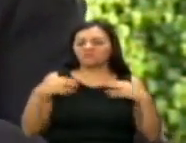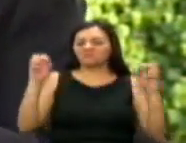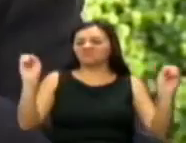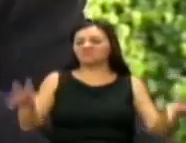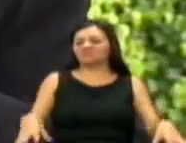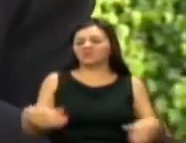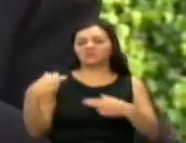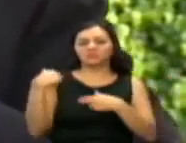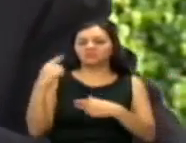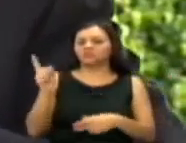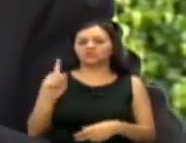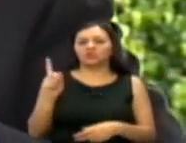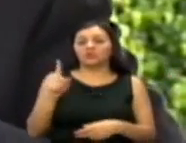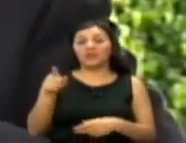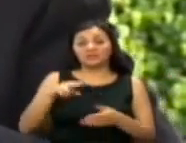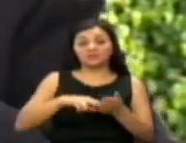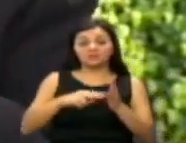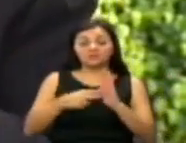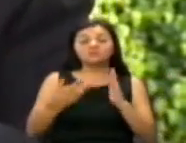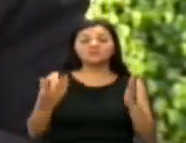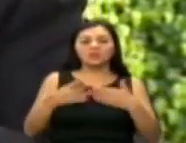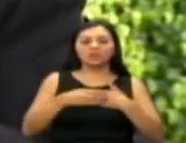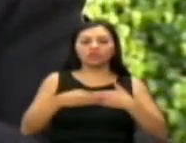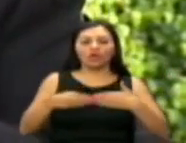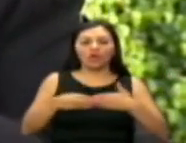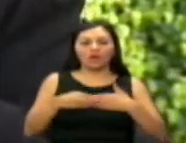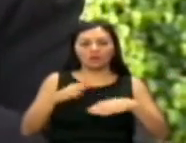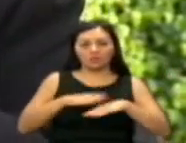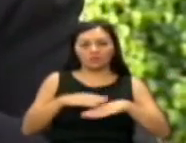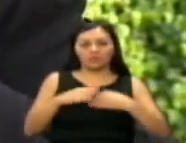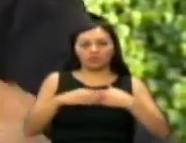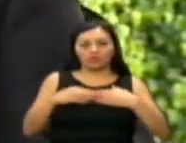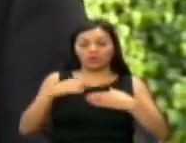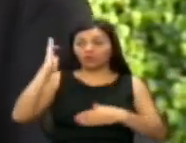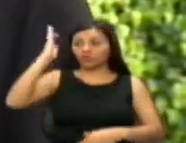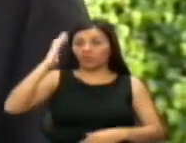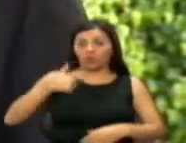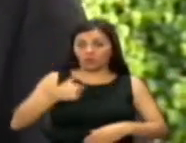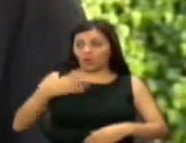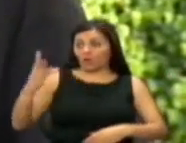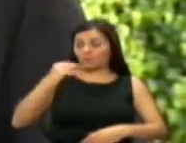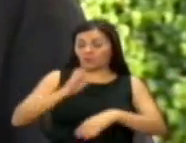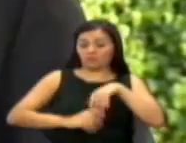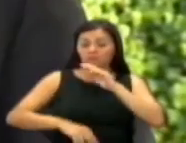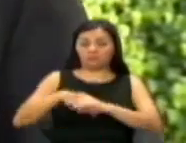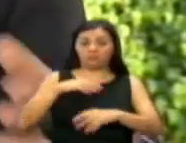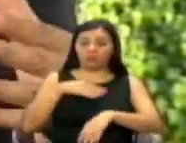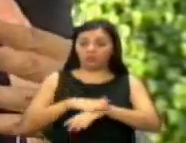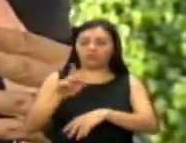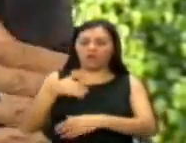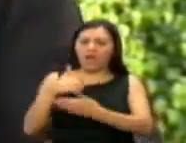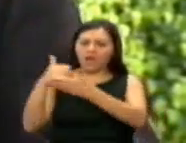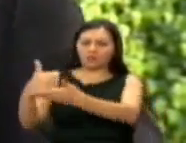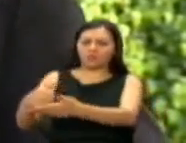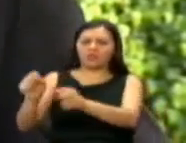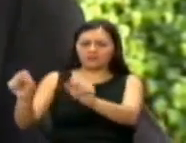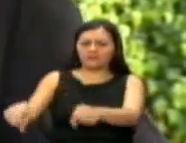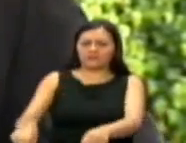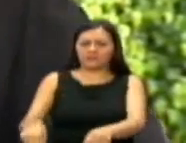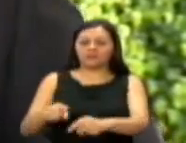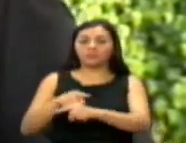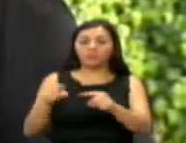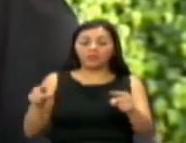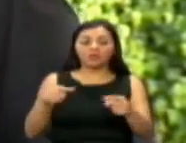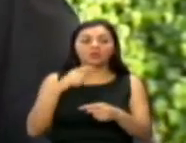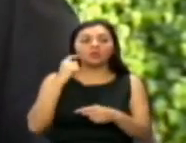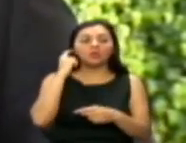llama, señores, dolarización. Ojalá que entendamos los efectos de la dolarización. Tuvimos suerte un tiempo cuando la